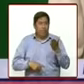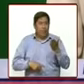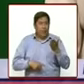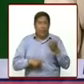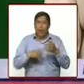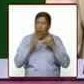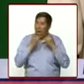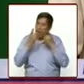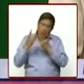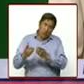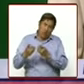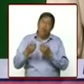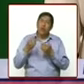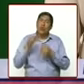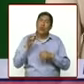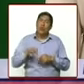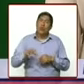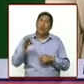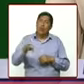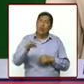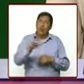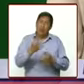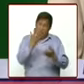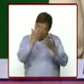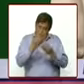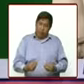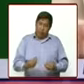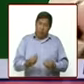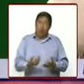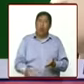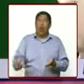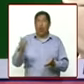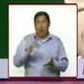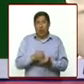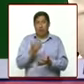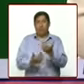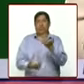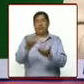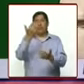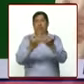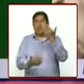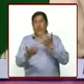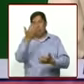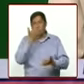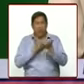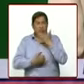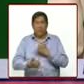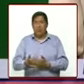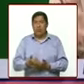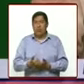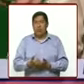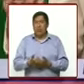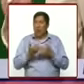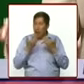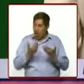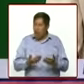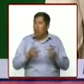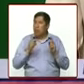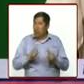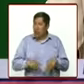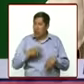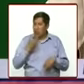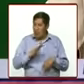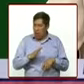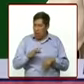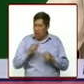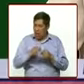han denunciado que aquellos lugares donde apagaron el fuego vuelve a reactivarse el incendio. ¿Hay gente de mala fe en el